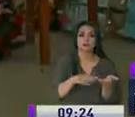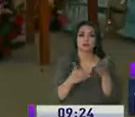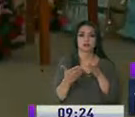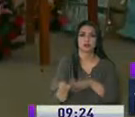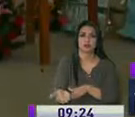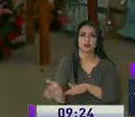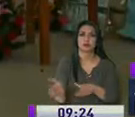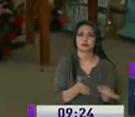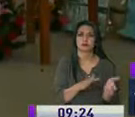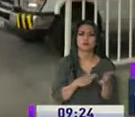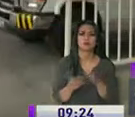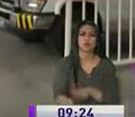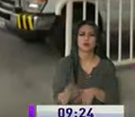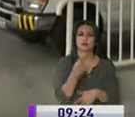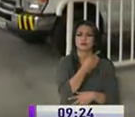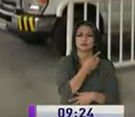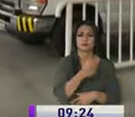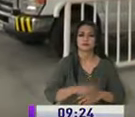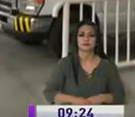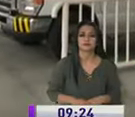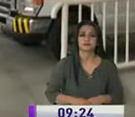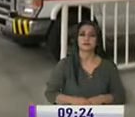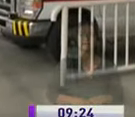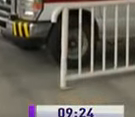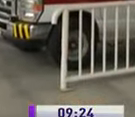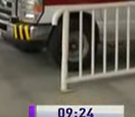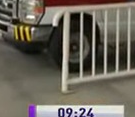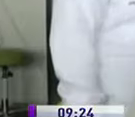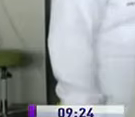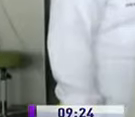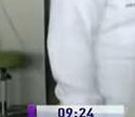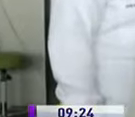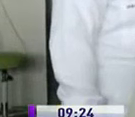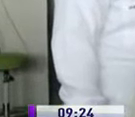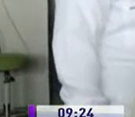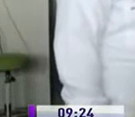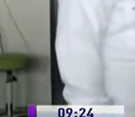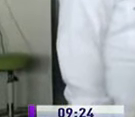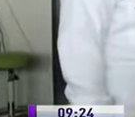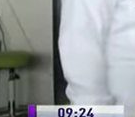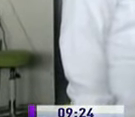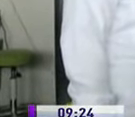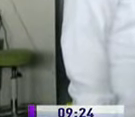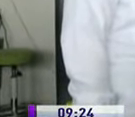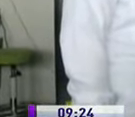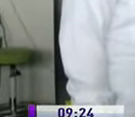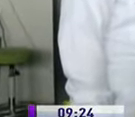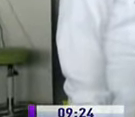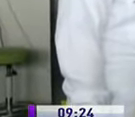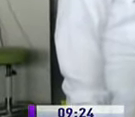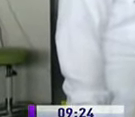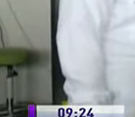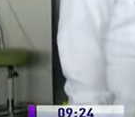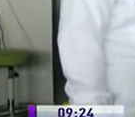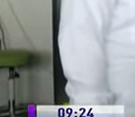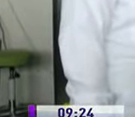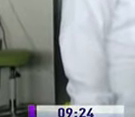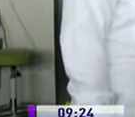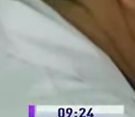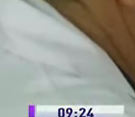de fallecidos, 40 son por AH1N1, 3 por AH3N2, mientras que de los contagiados en todo el